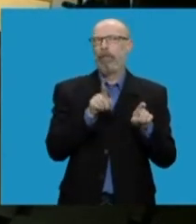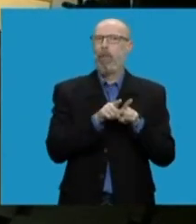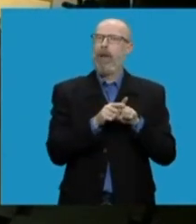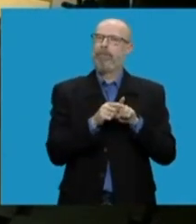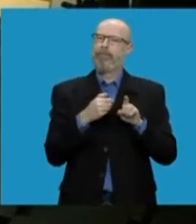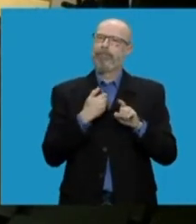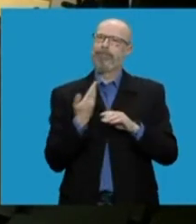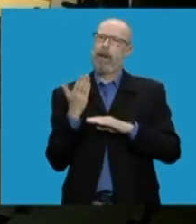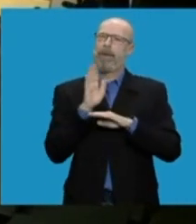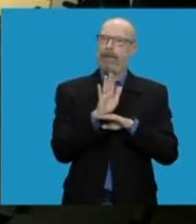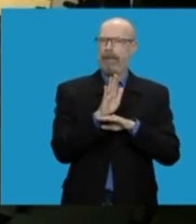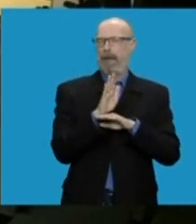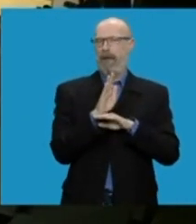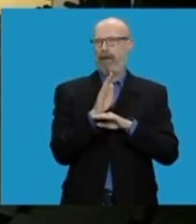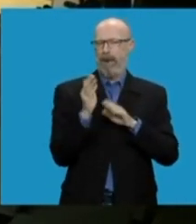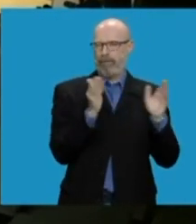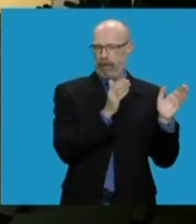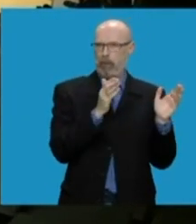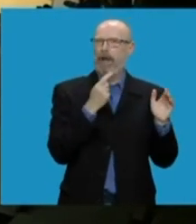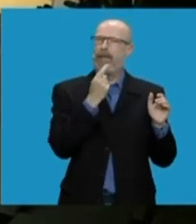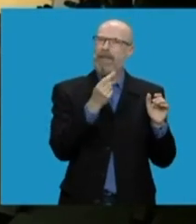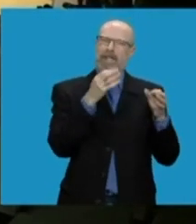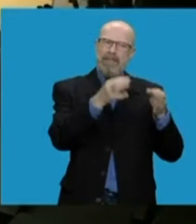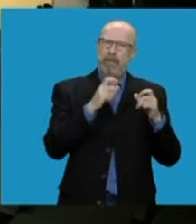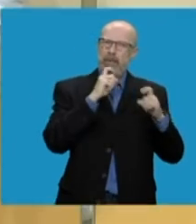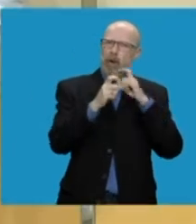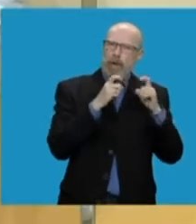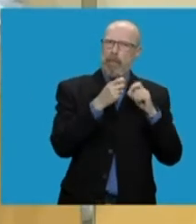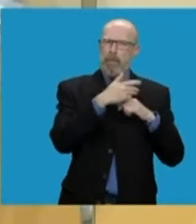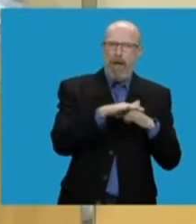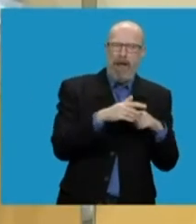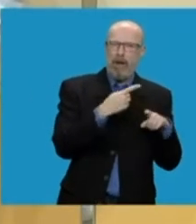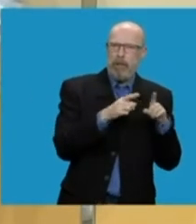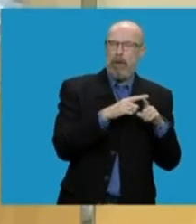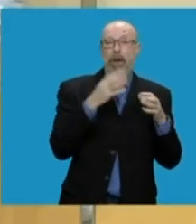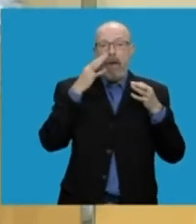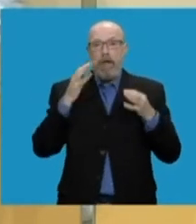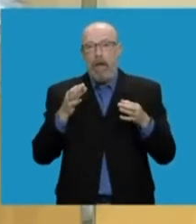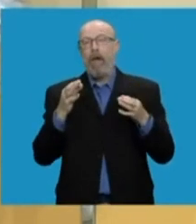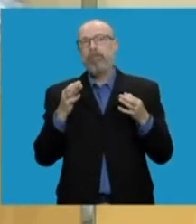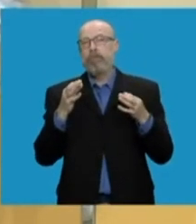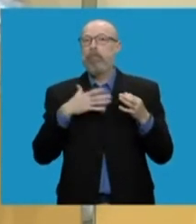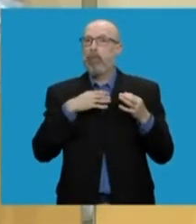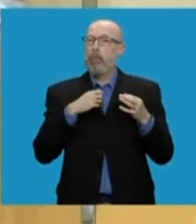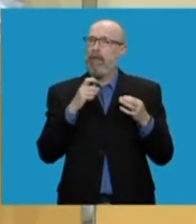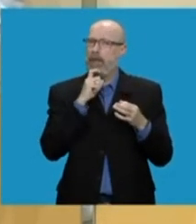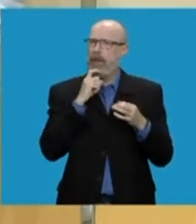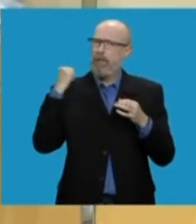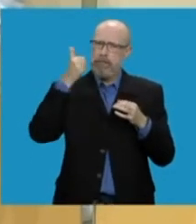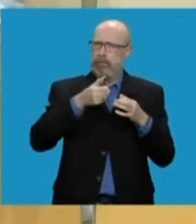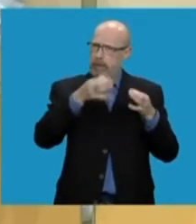hemos escuchado que son malos tiempos para el periodismo y la realidad es que, bueno, quizás siempre han sido malos tiempos, lo son, lo